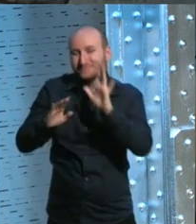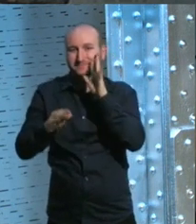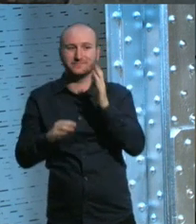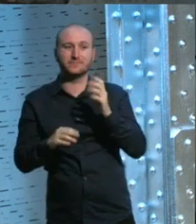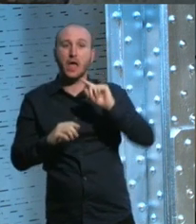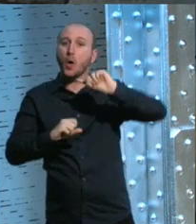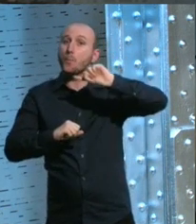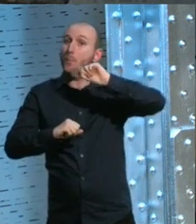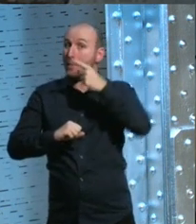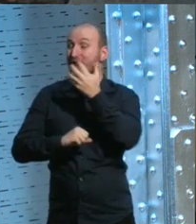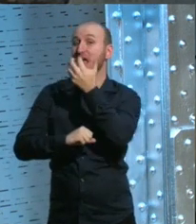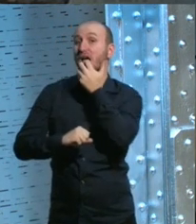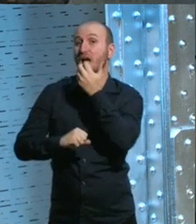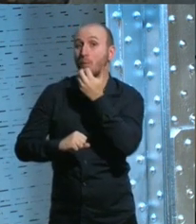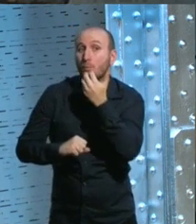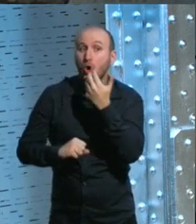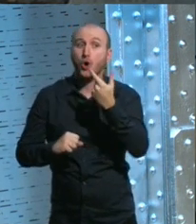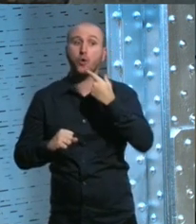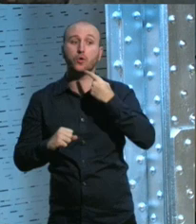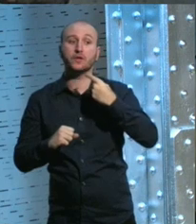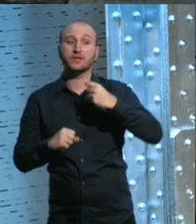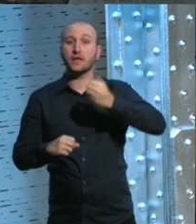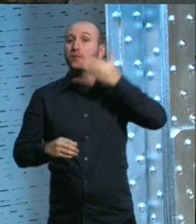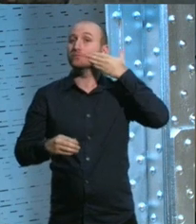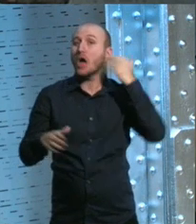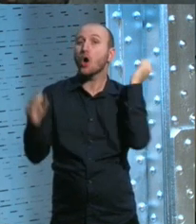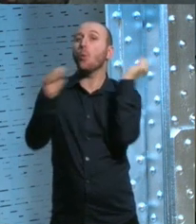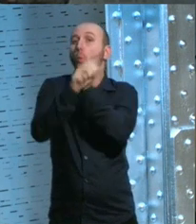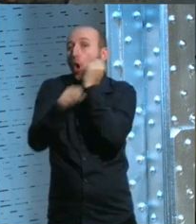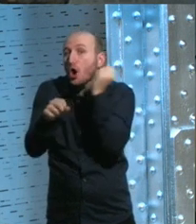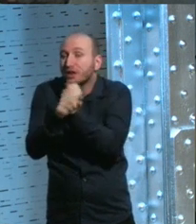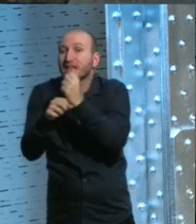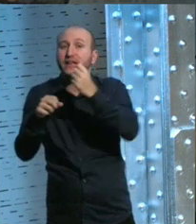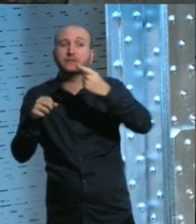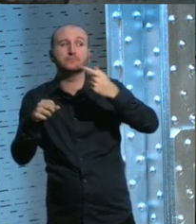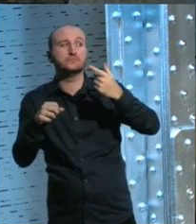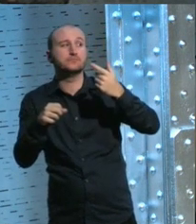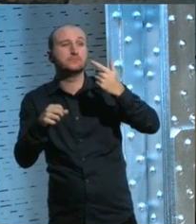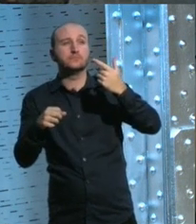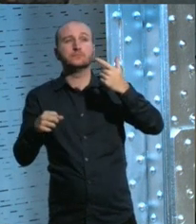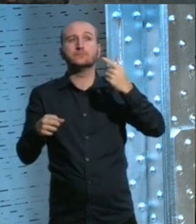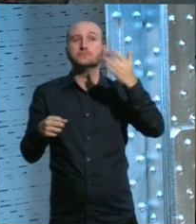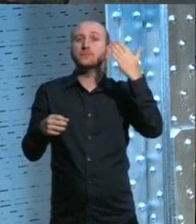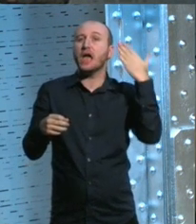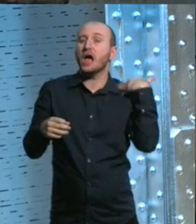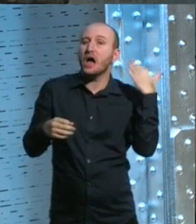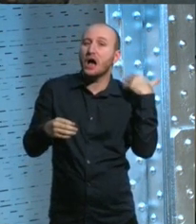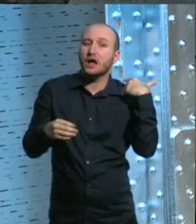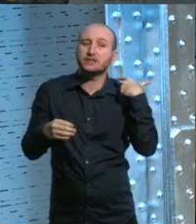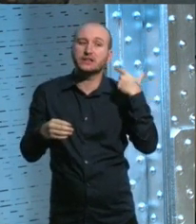El primer ejemplo de crowdsourcing o de crowdworking no se monta en Los Álamos